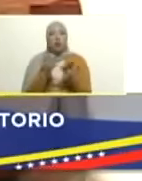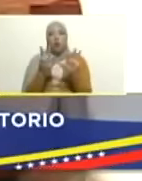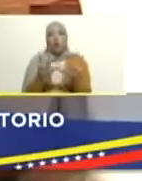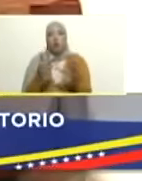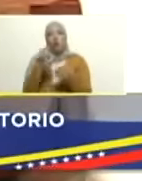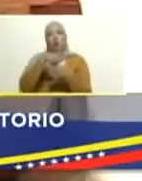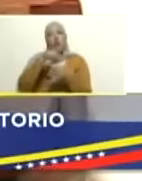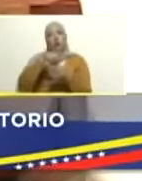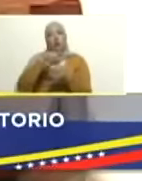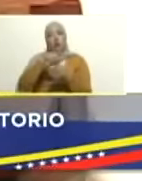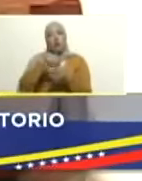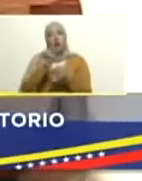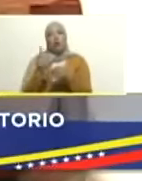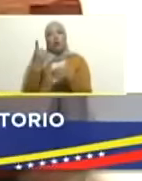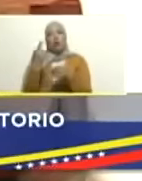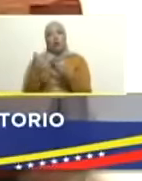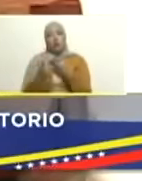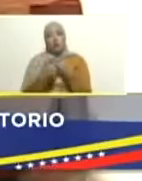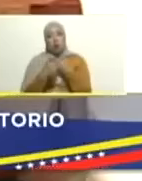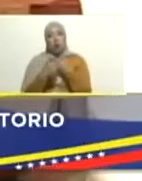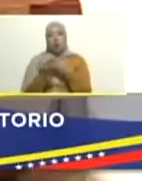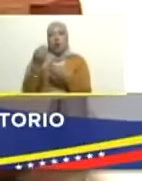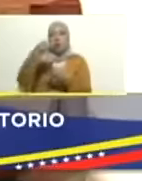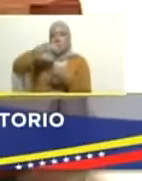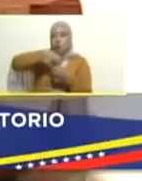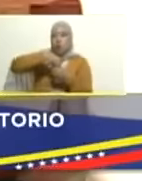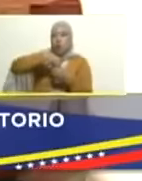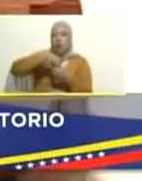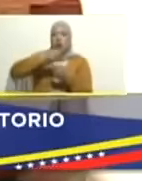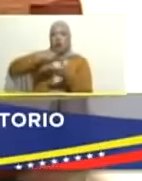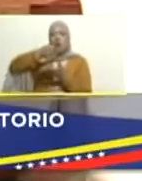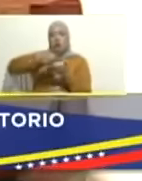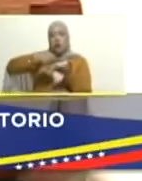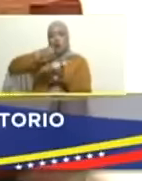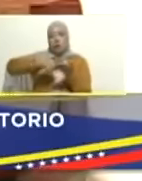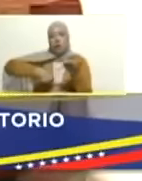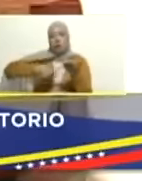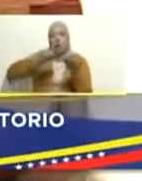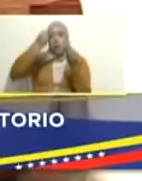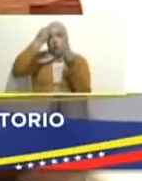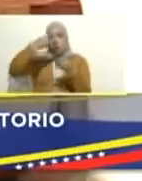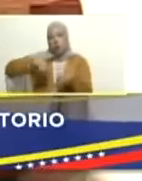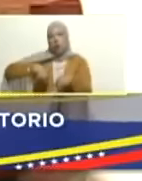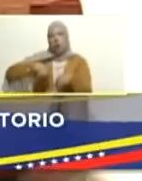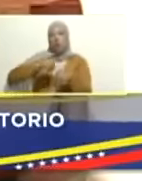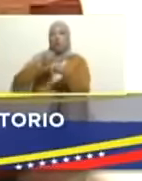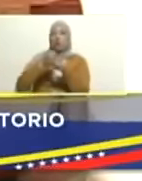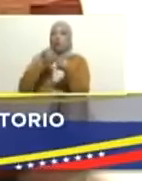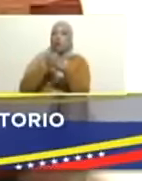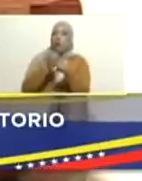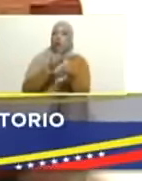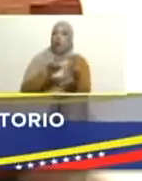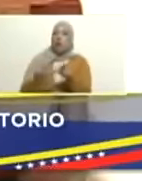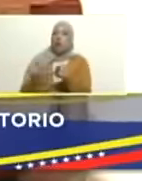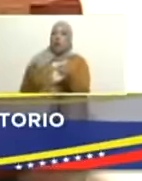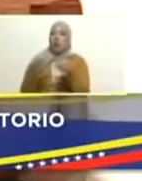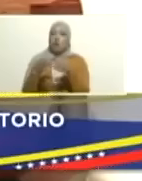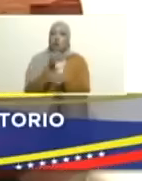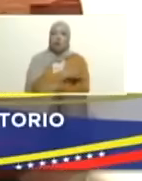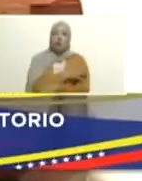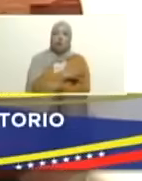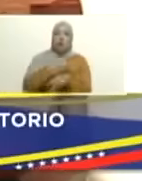8 votos... contra uno que no ingresara a firmar, no fuera a manchar de estiércol